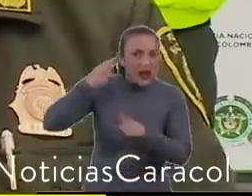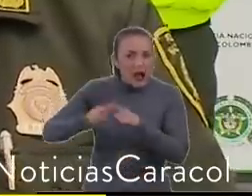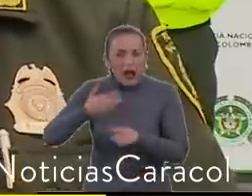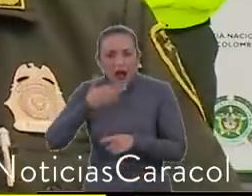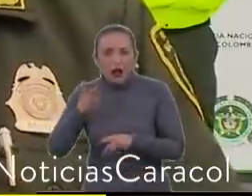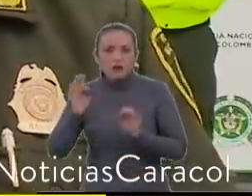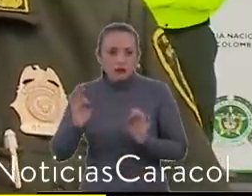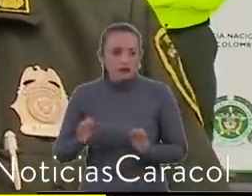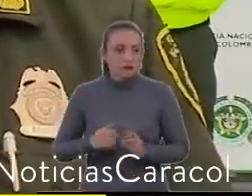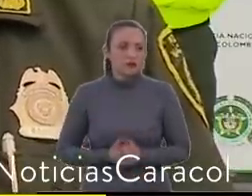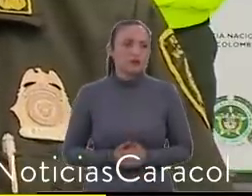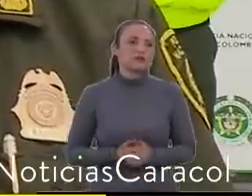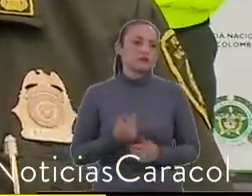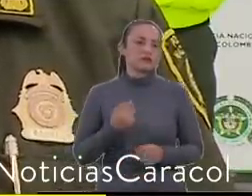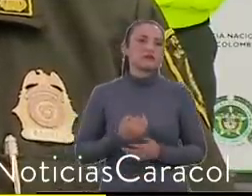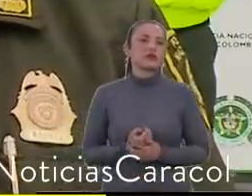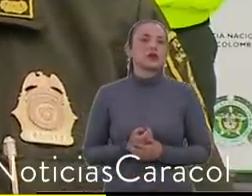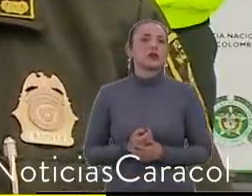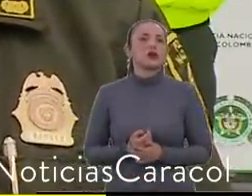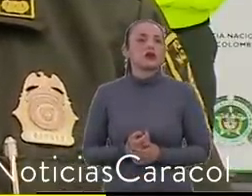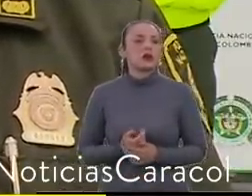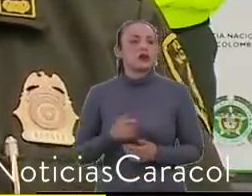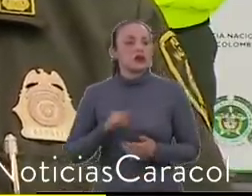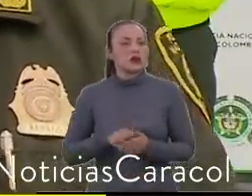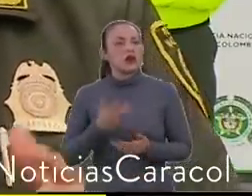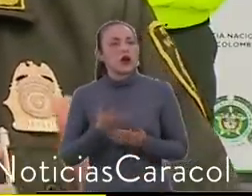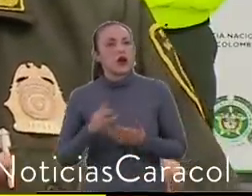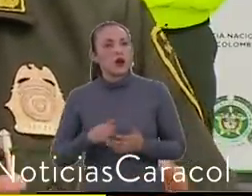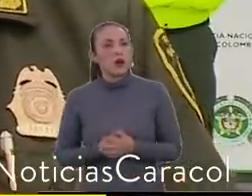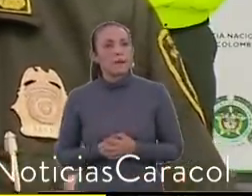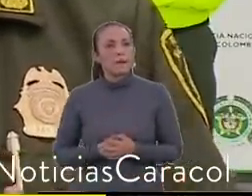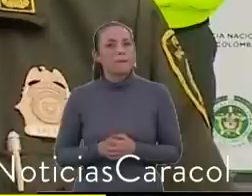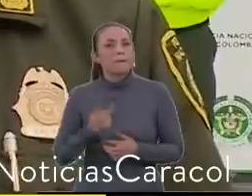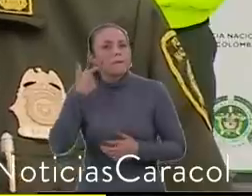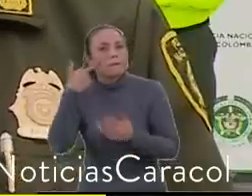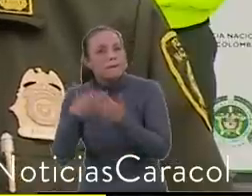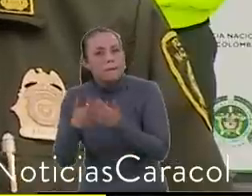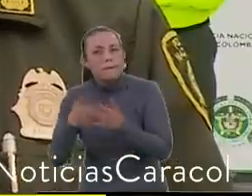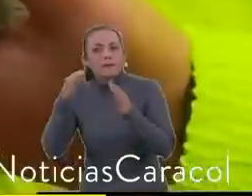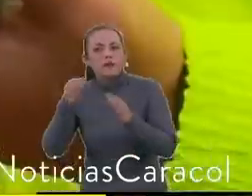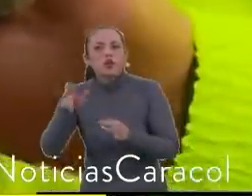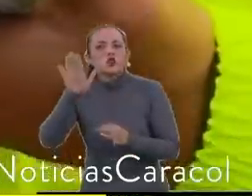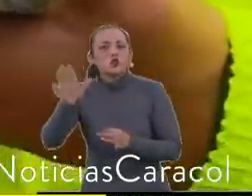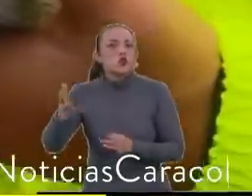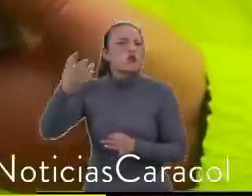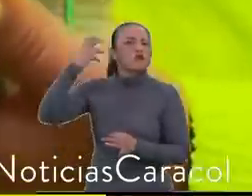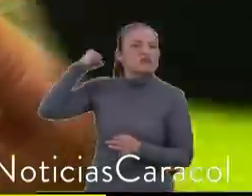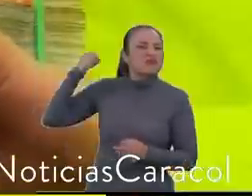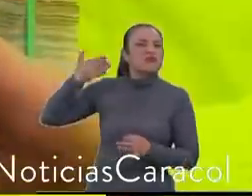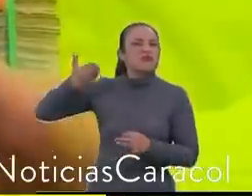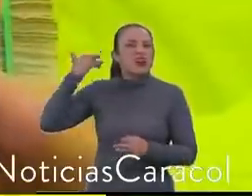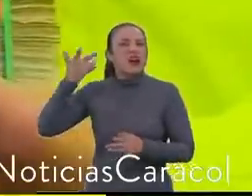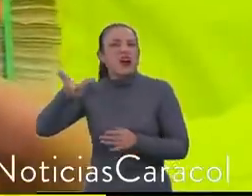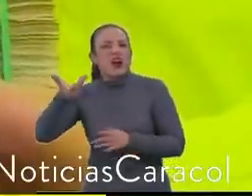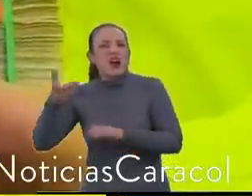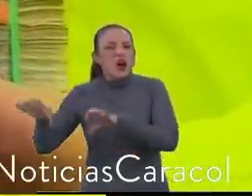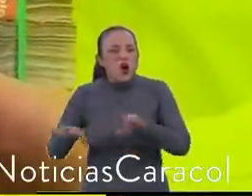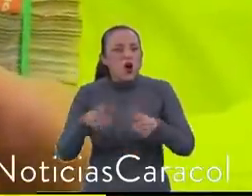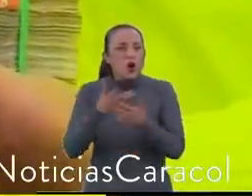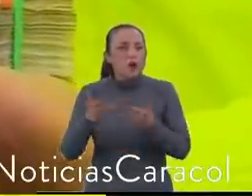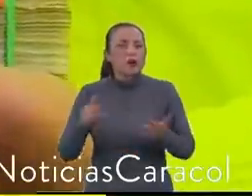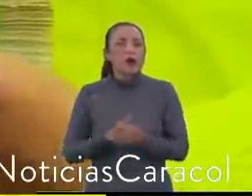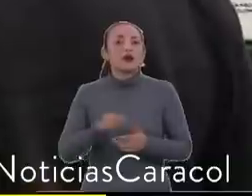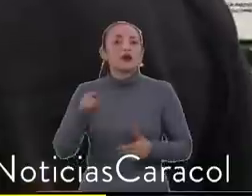empleando, hagan un proceso de selección, verifiquen antecedentes. El dinero fue recuperado y entregado a su